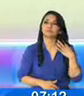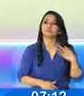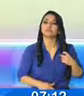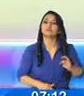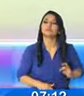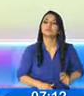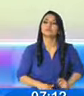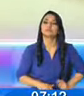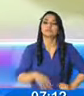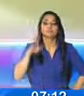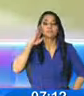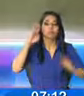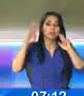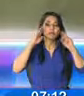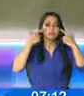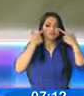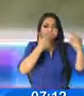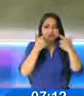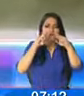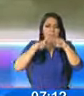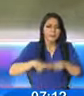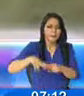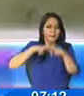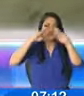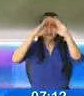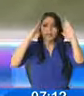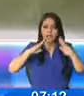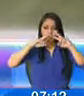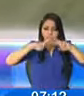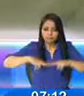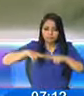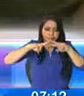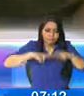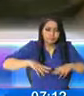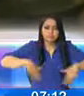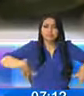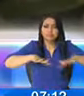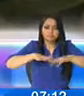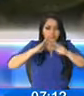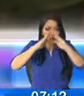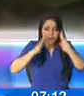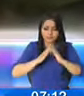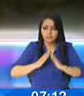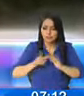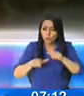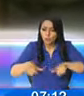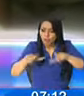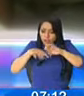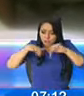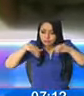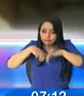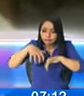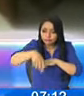los agentes revisaron de arriba a abajo por todos lados en la casa y en los espacios menos esperados siguieron encontrando